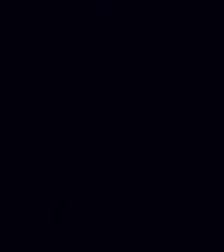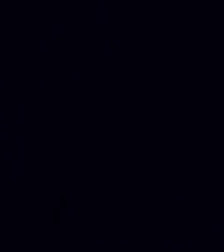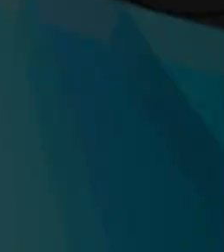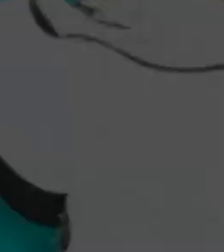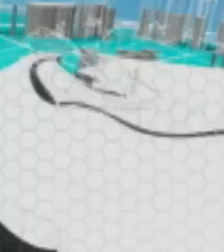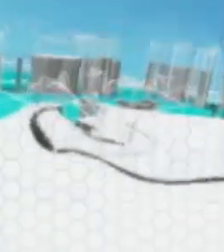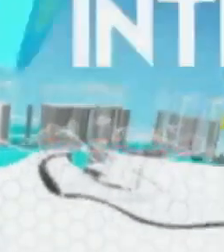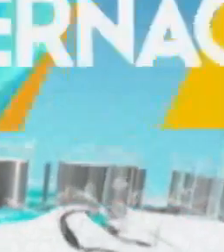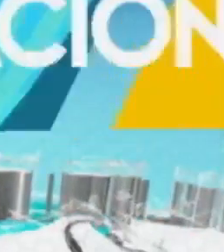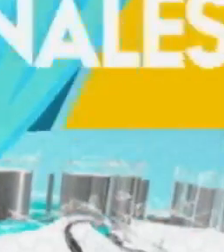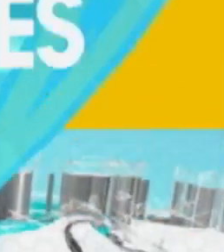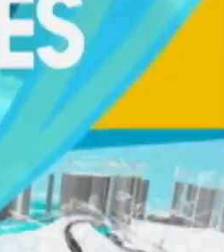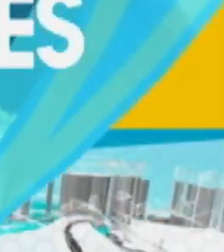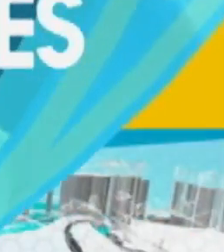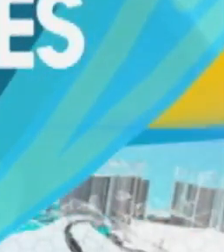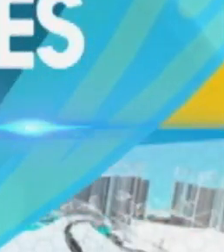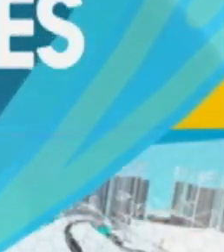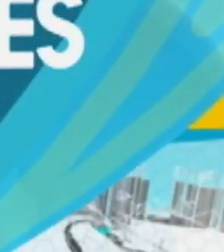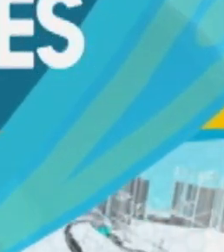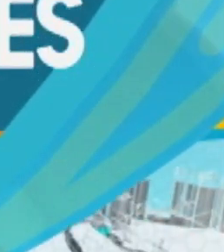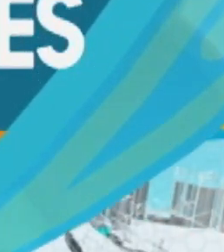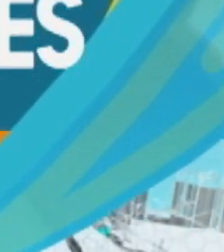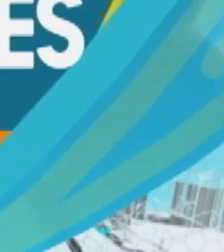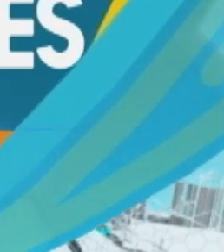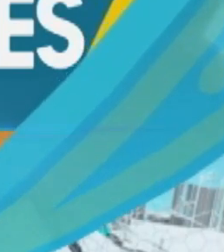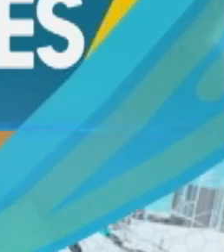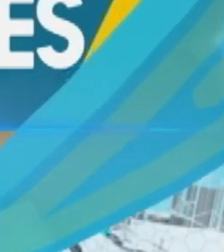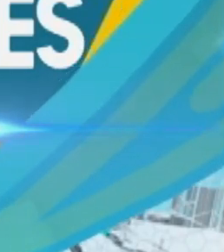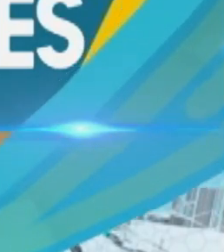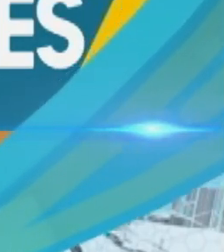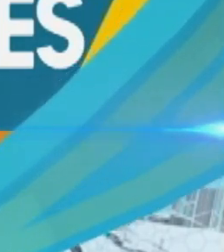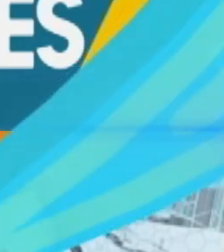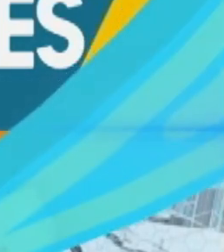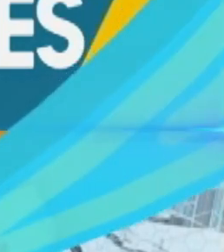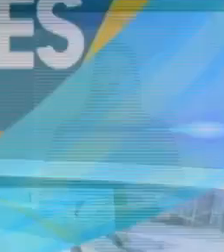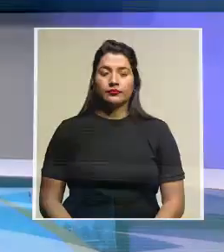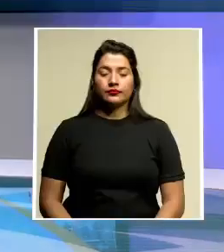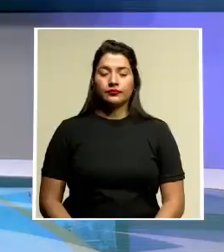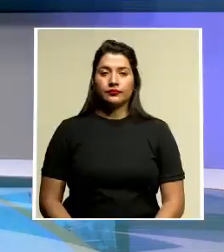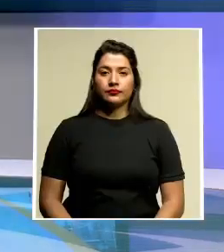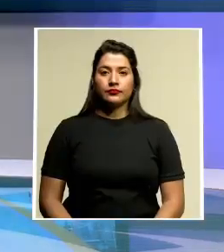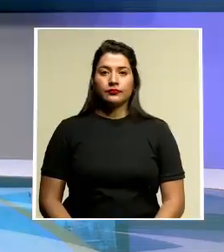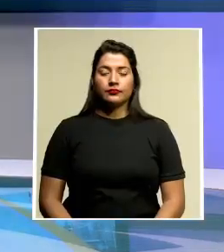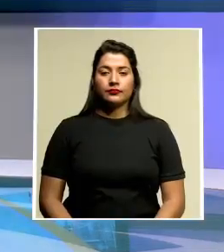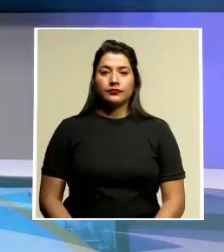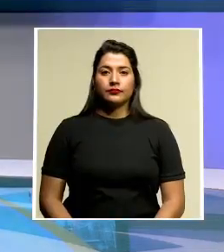la recreación. Buena Vida. De lunes a viernes a las 2:30 de la tarde.